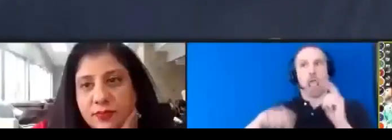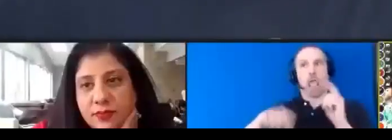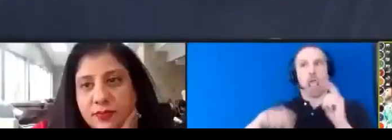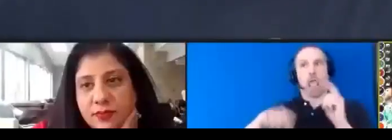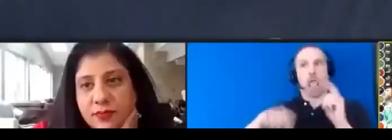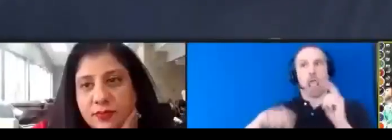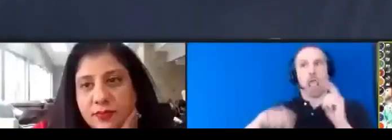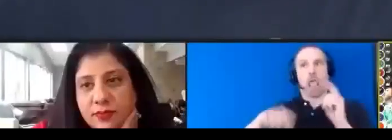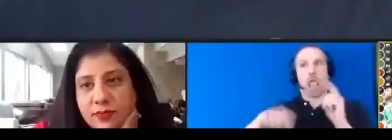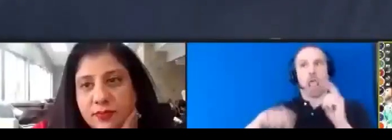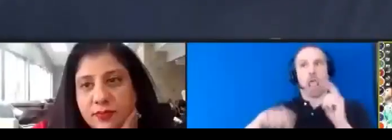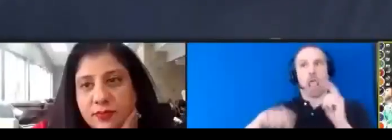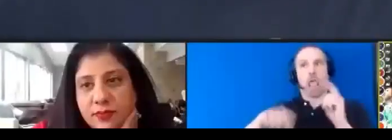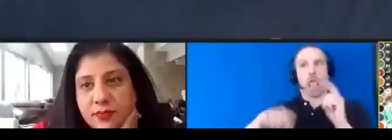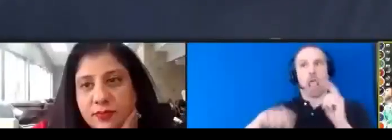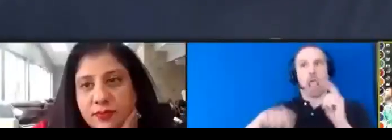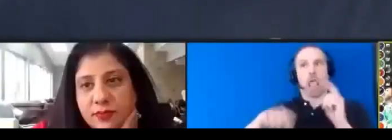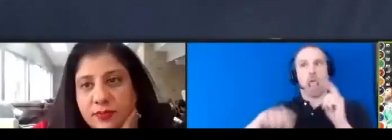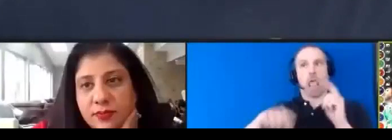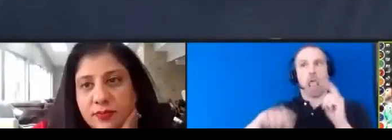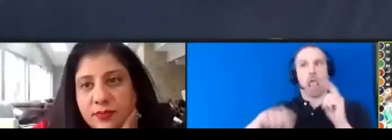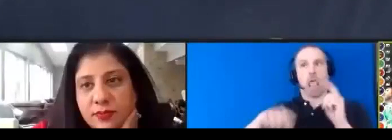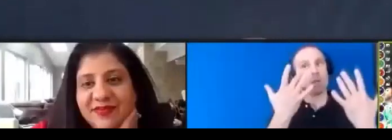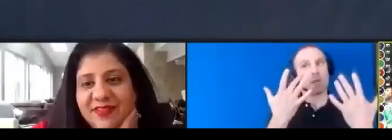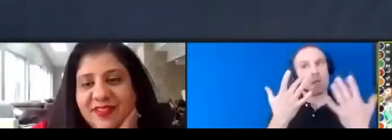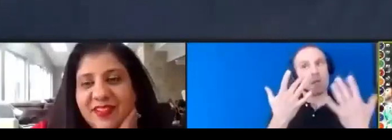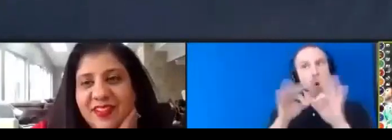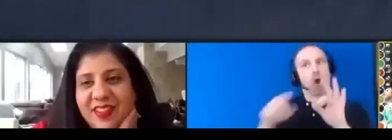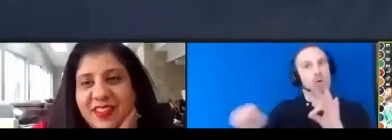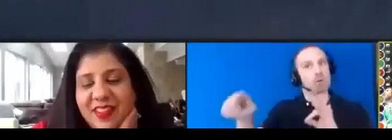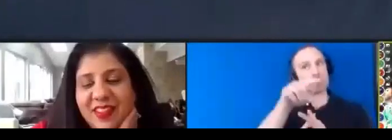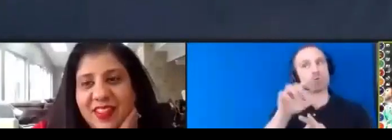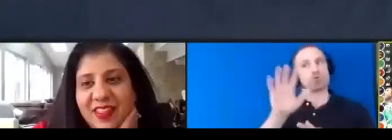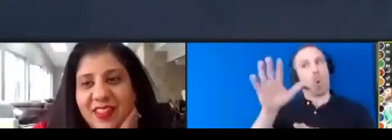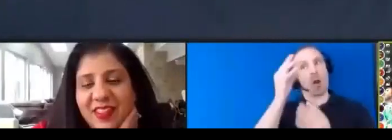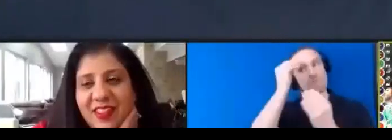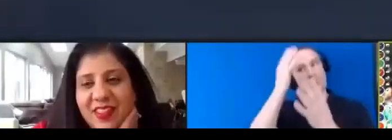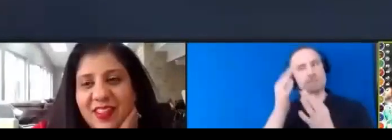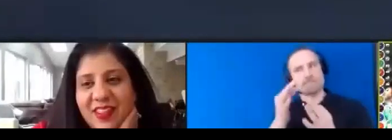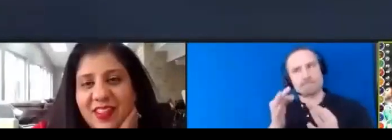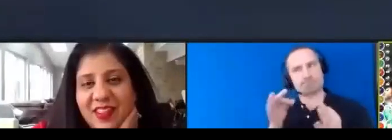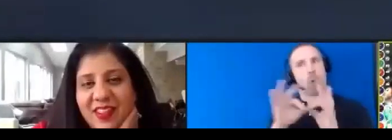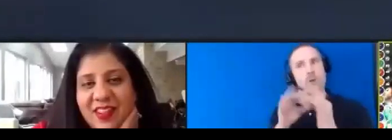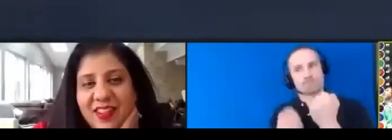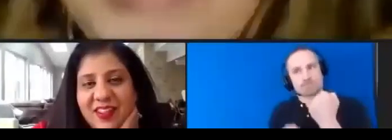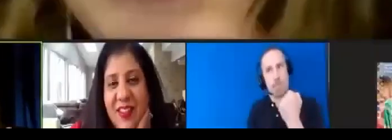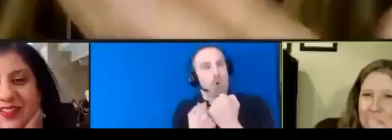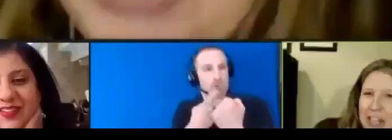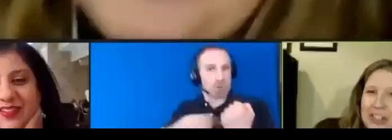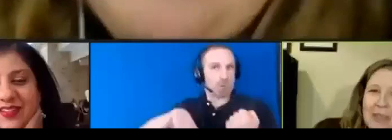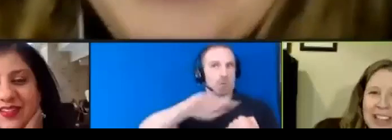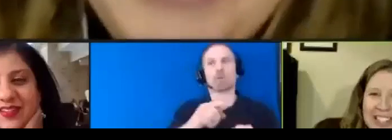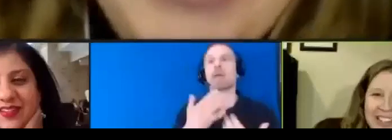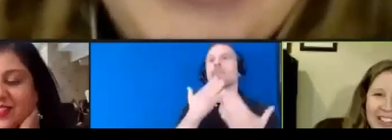nos gustaría que compartan su punto de vista sea cual sea su